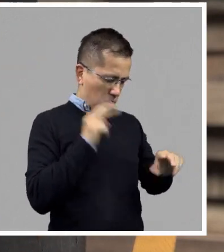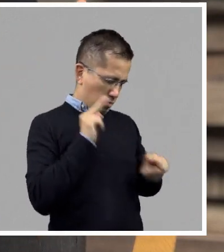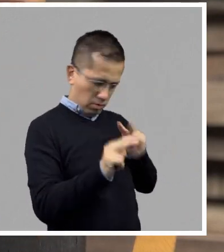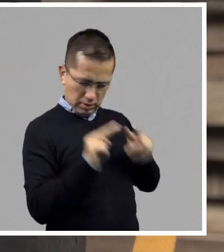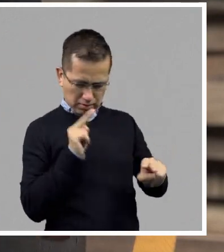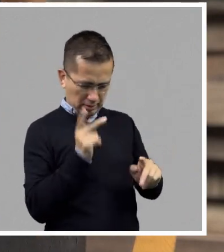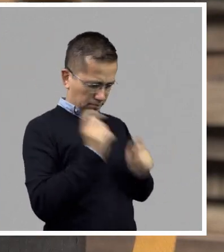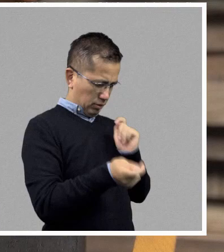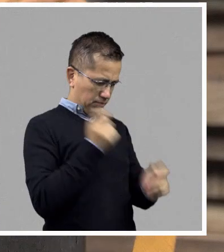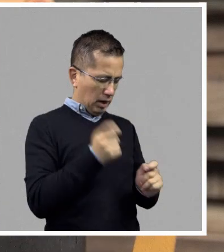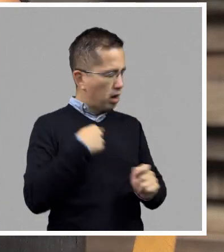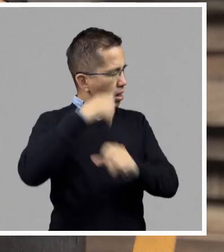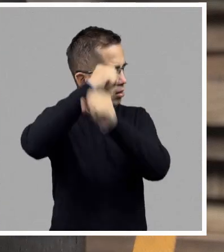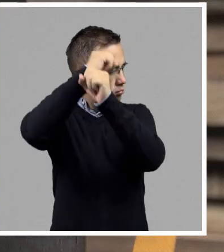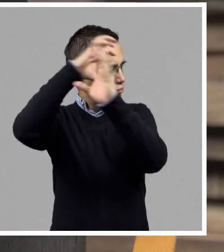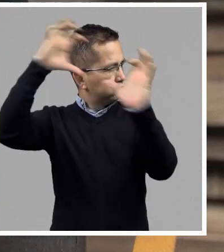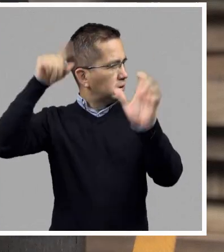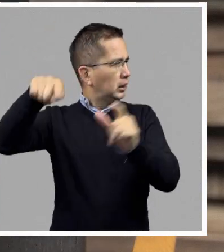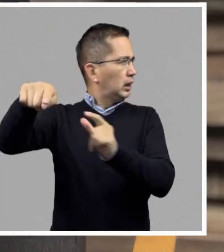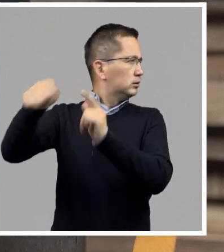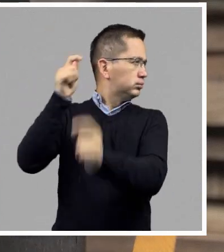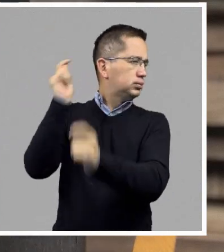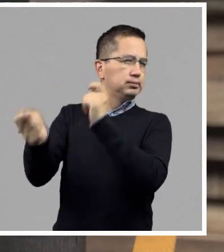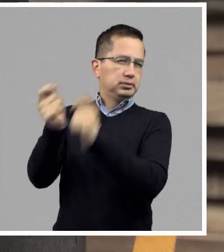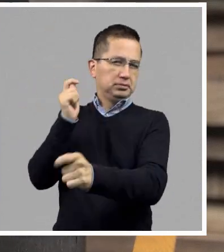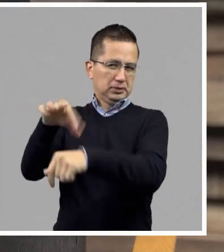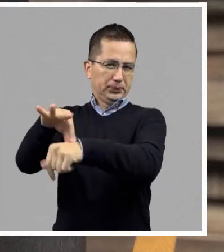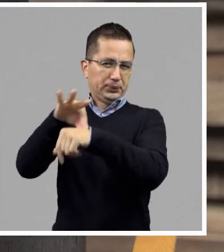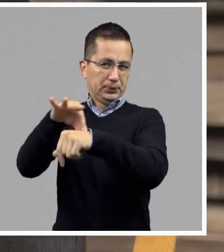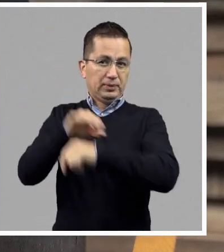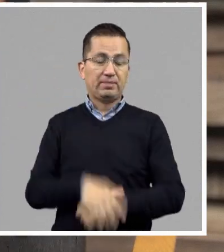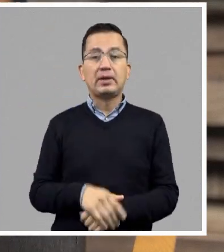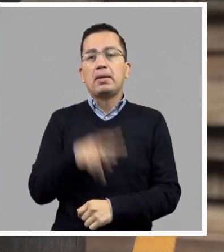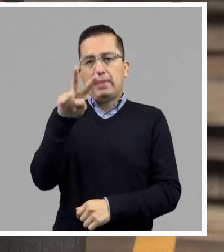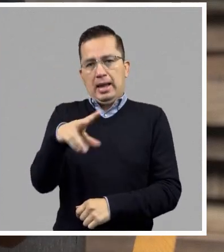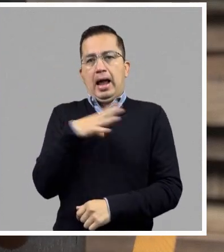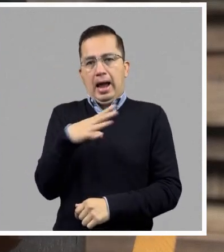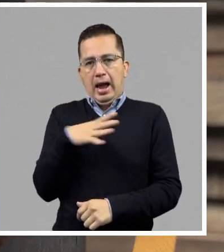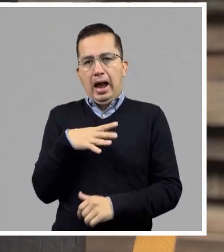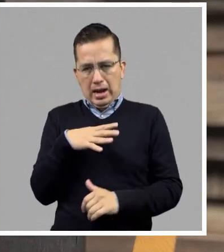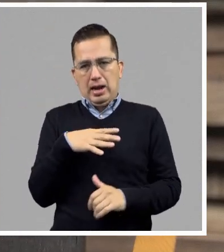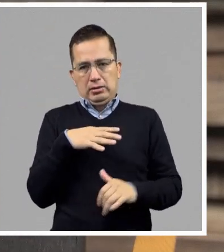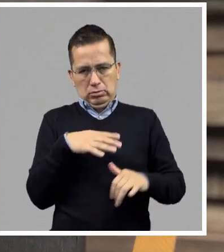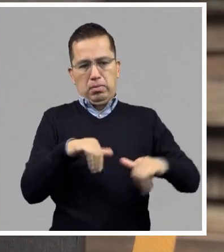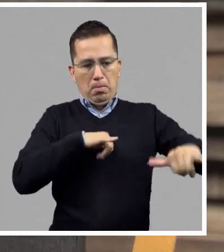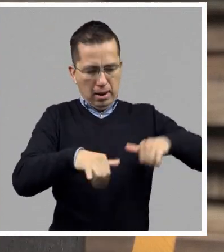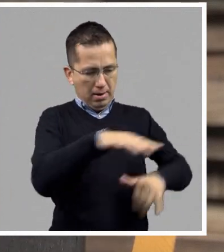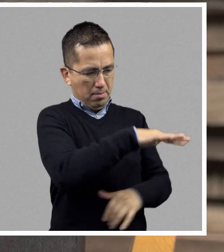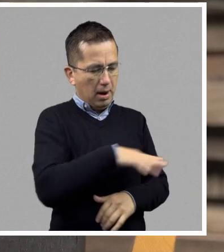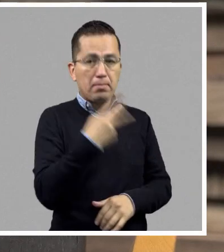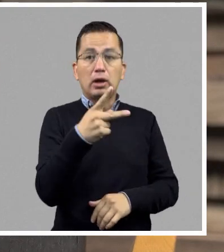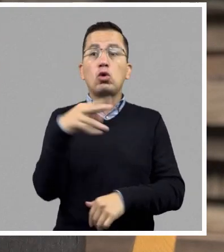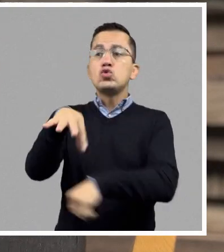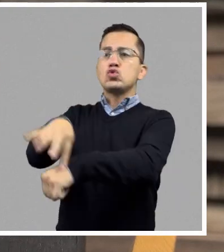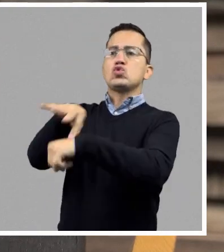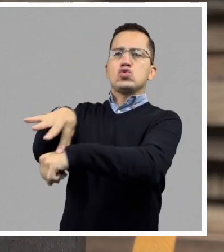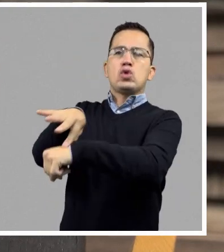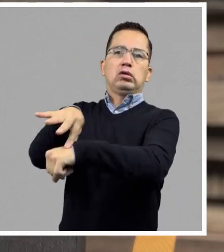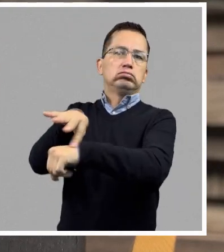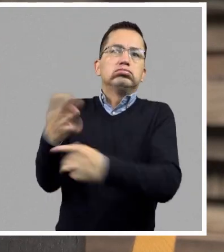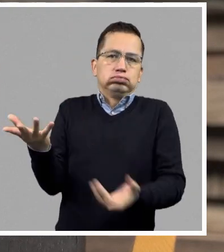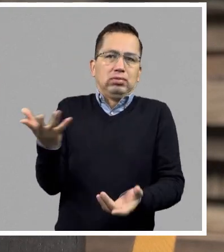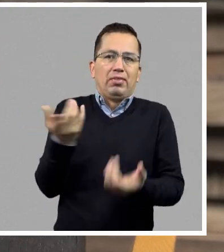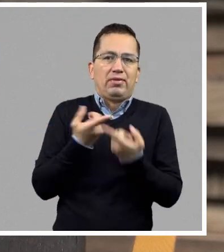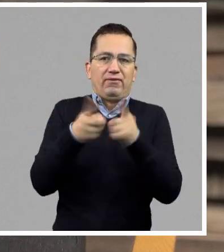porque si existe una realidad objetiva pero pero en realidad la realidad está toda dentro de nuestra cabeza no O sea cuando llegamos a un lugar como